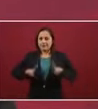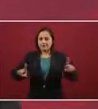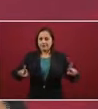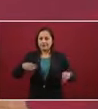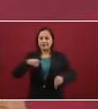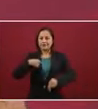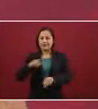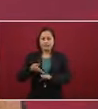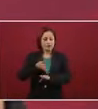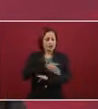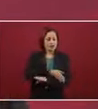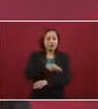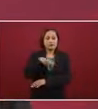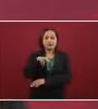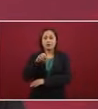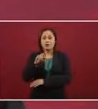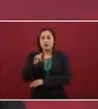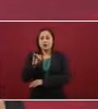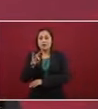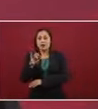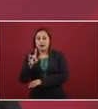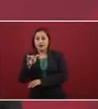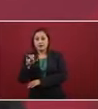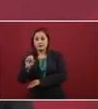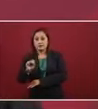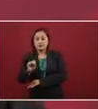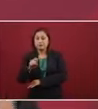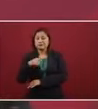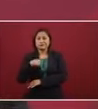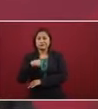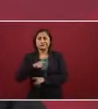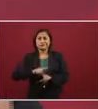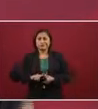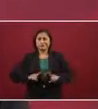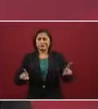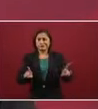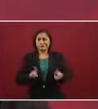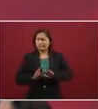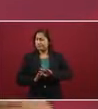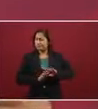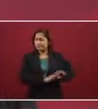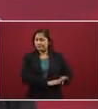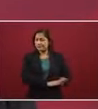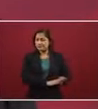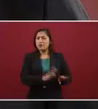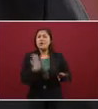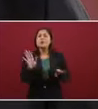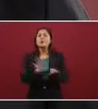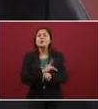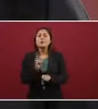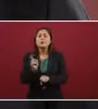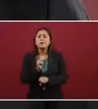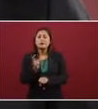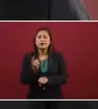porque resultó ese modelo un rotundo fracaso.